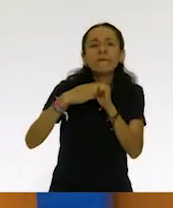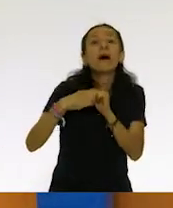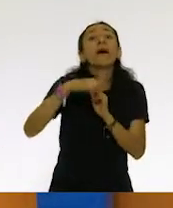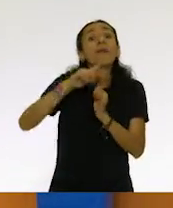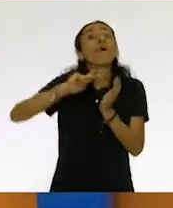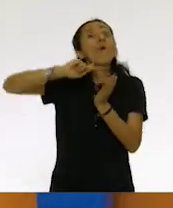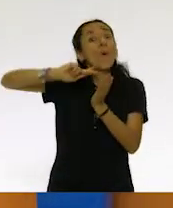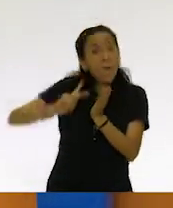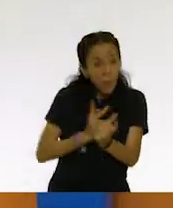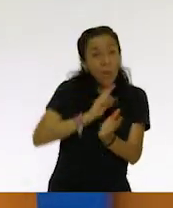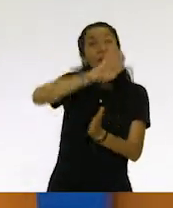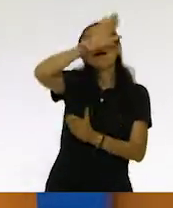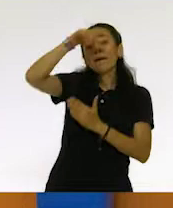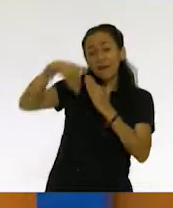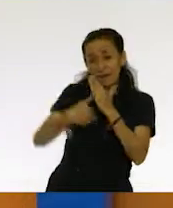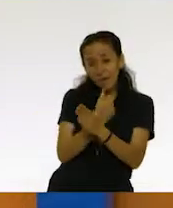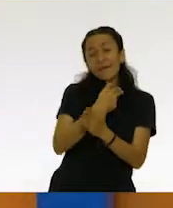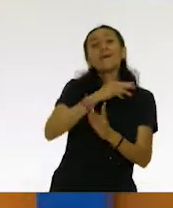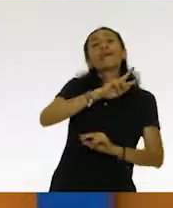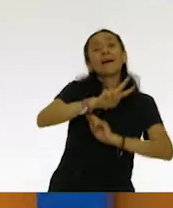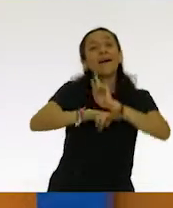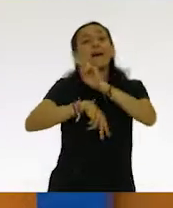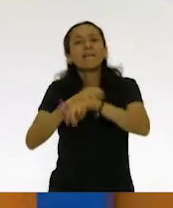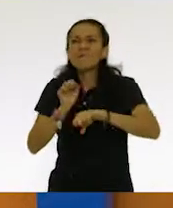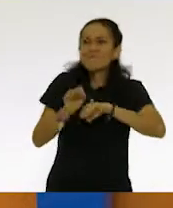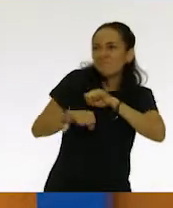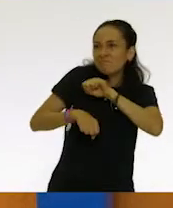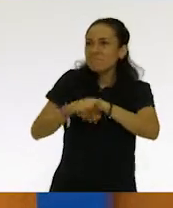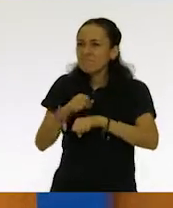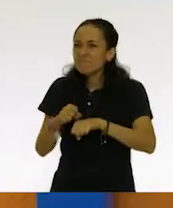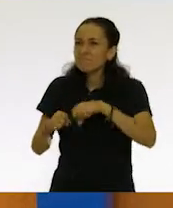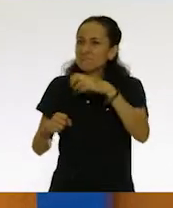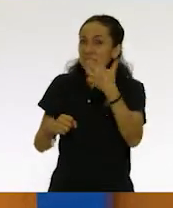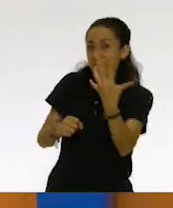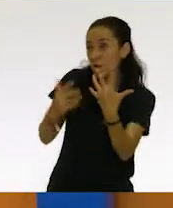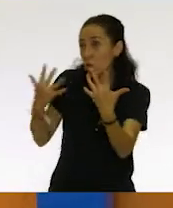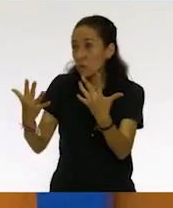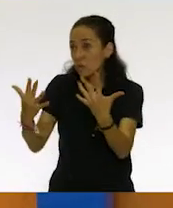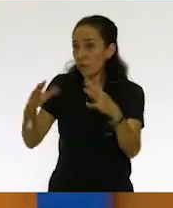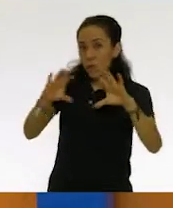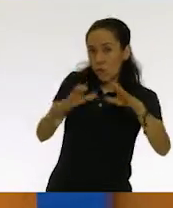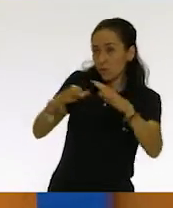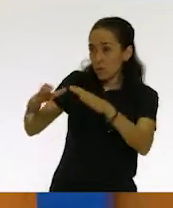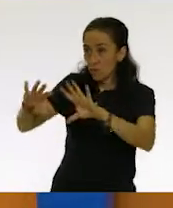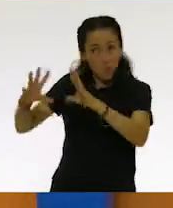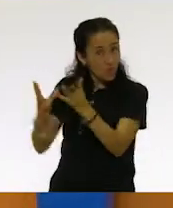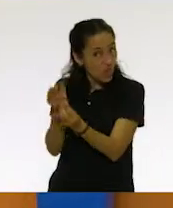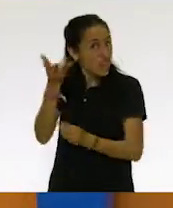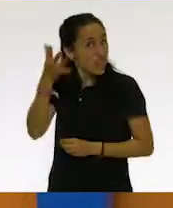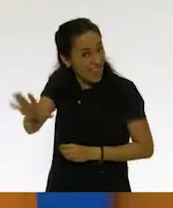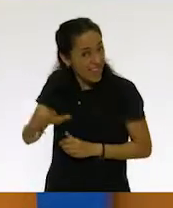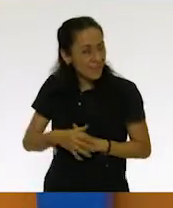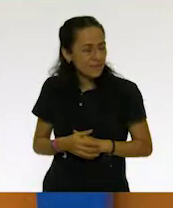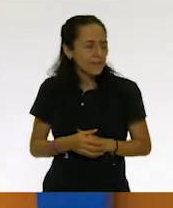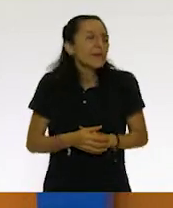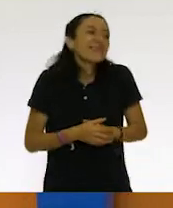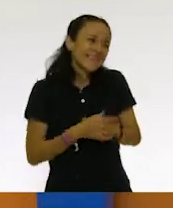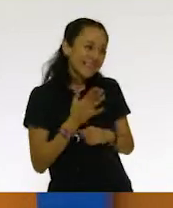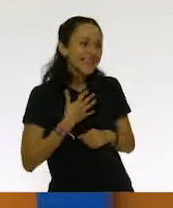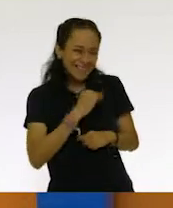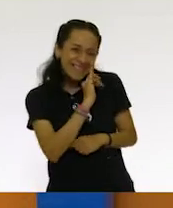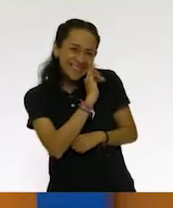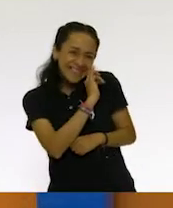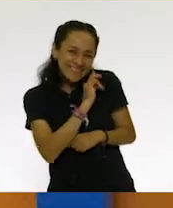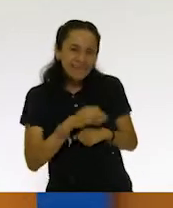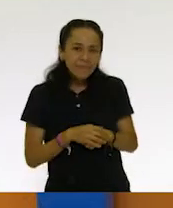2 grupos de 5 son 10 ovejas. A lo que Dam Dam responde que sí, pero que ella no tiene 2 grupos de 5 ovejas.